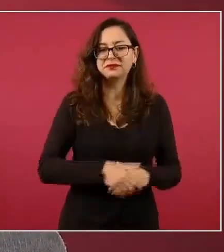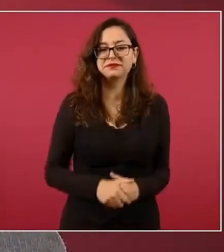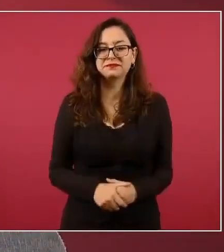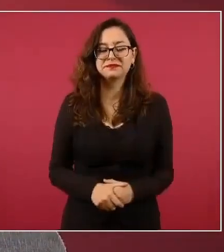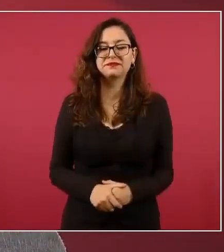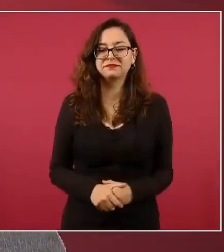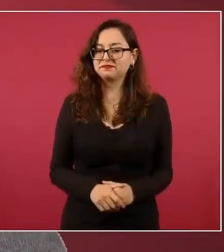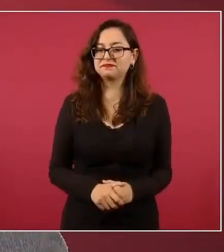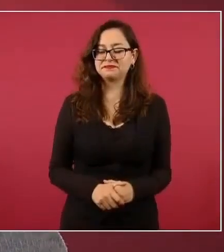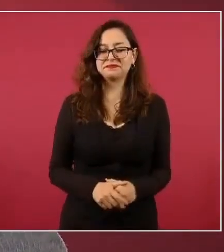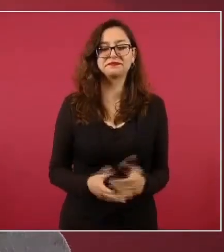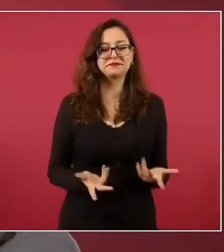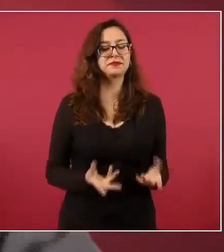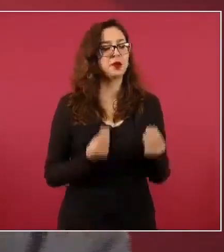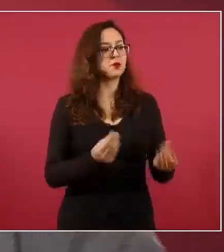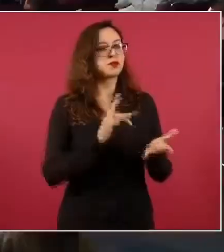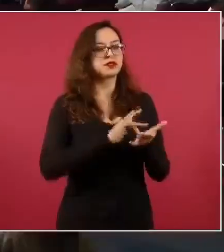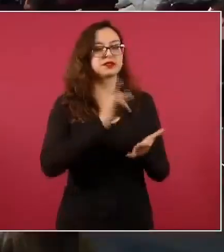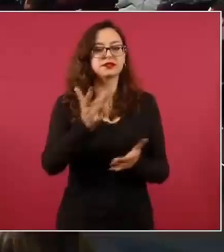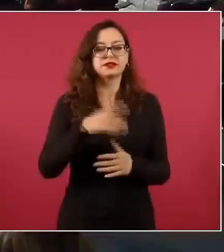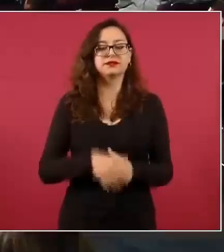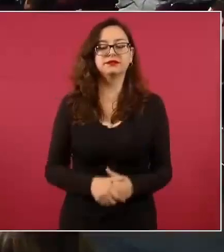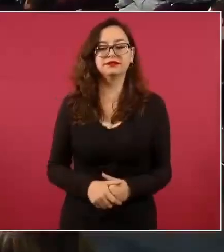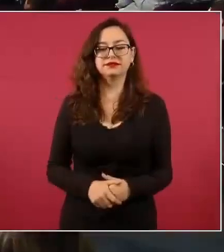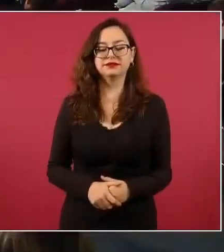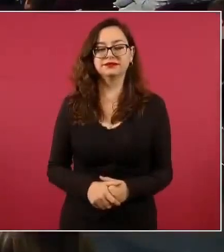todo, presidente. Muchas gracias.